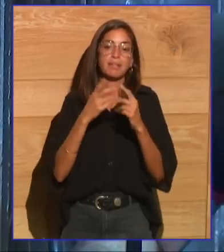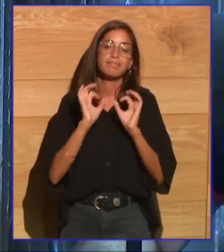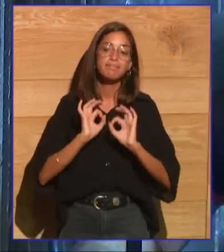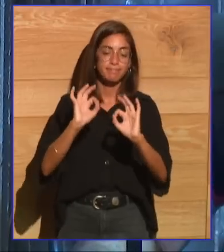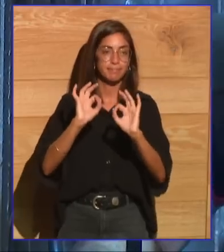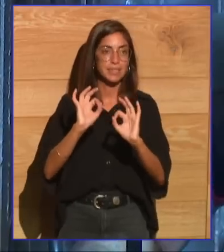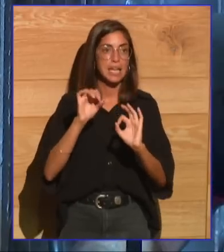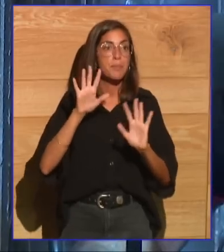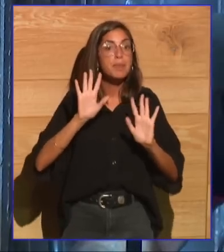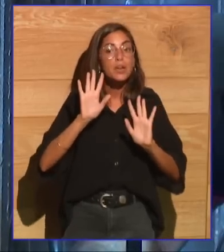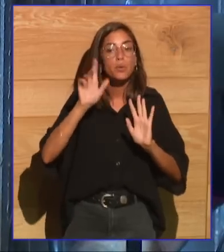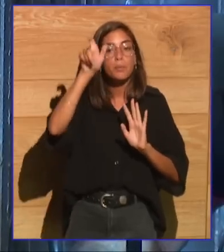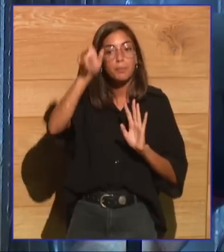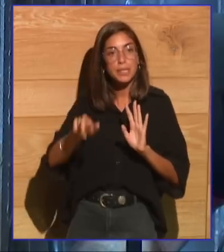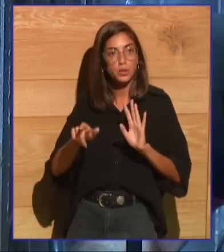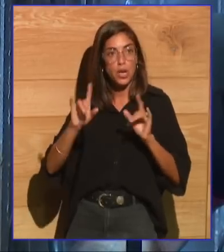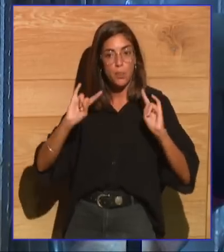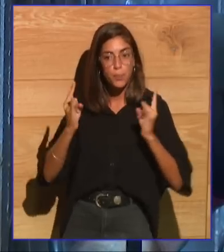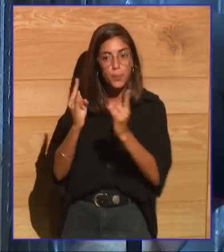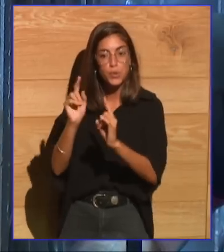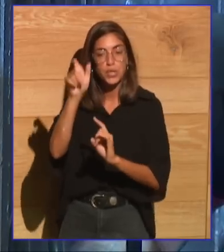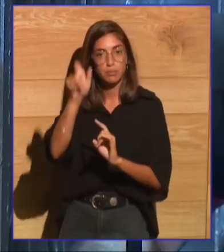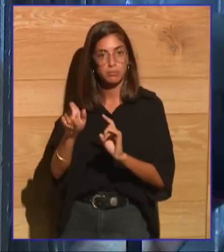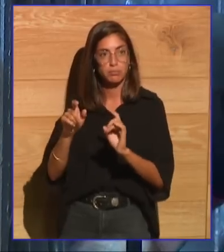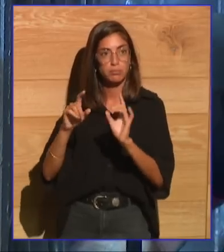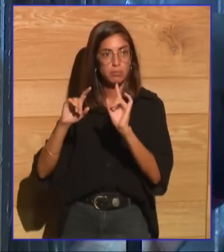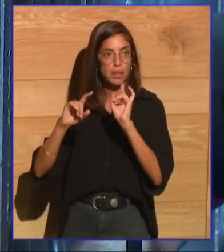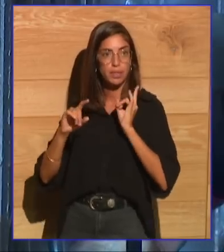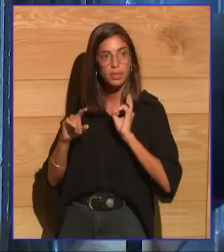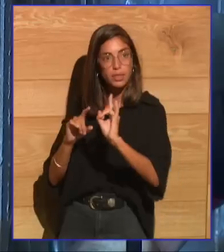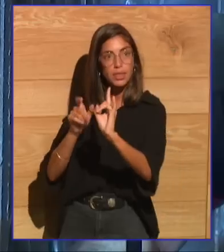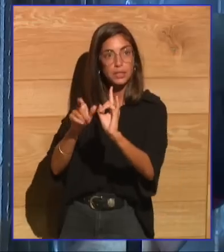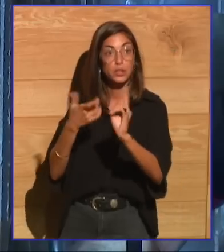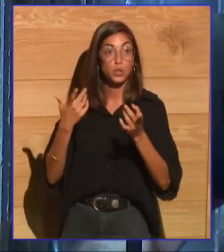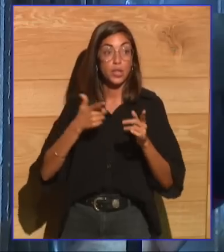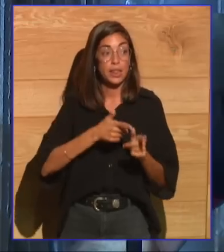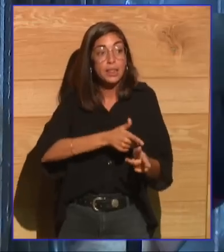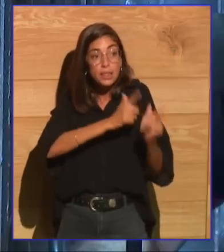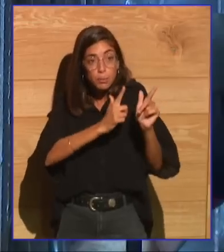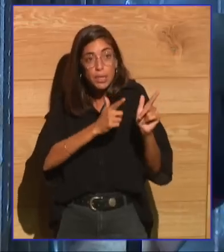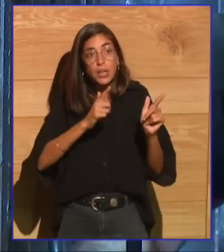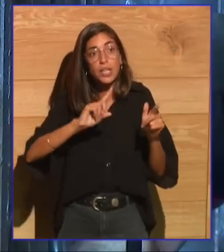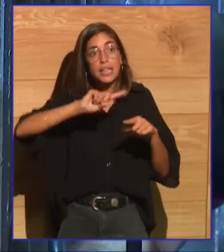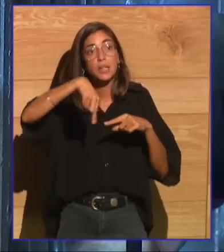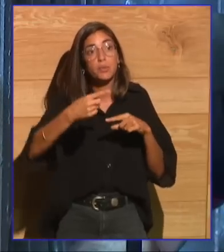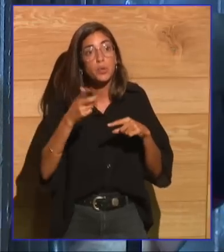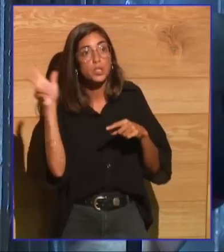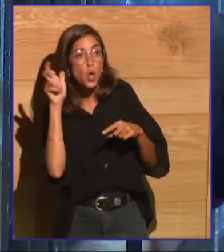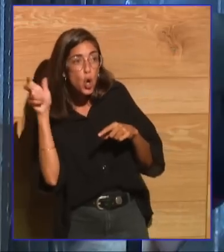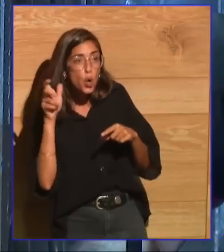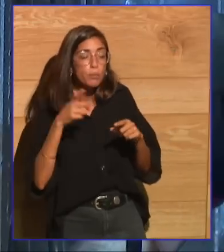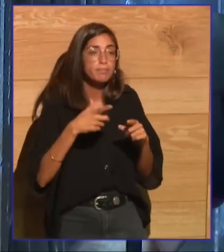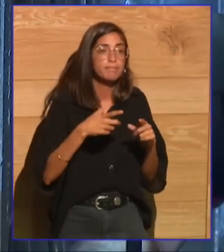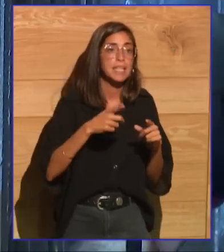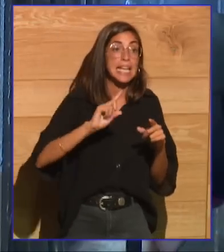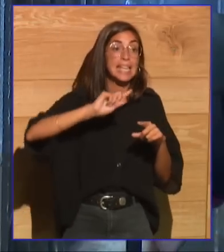vemos en el bosque los árboles del bosque en primer plano y escuchamos el ruido del disparo y luego vemos el bosque desde más lejos y volvemos a escuchar el mismo ruido el disparo